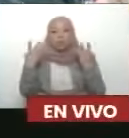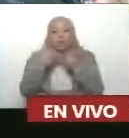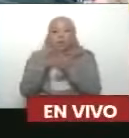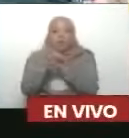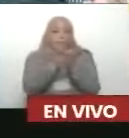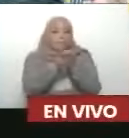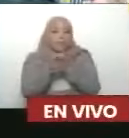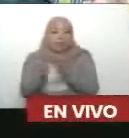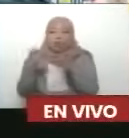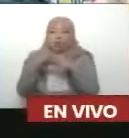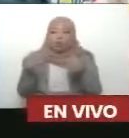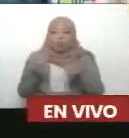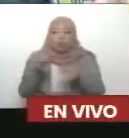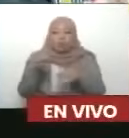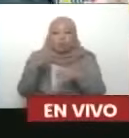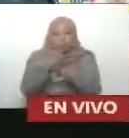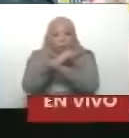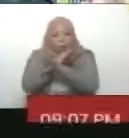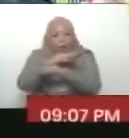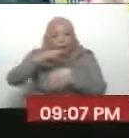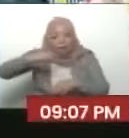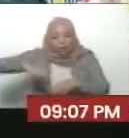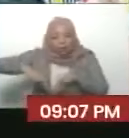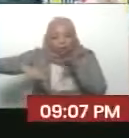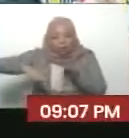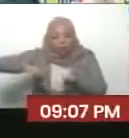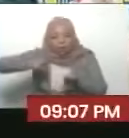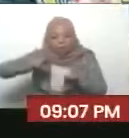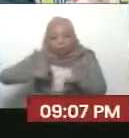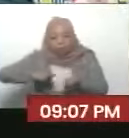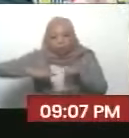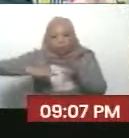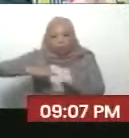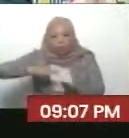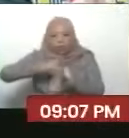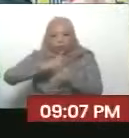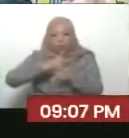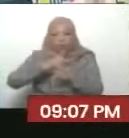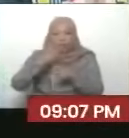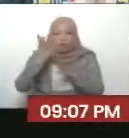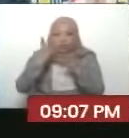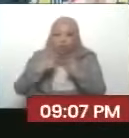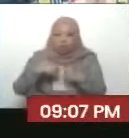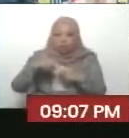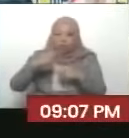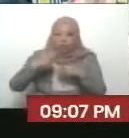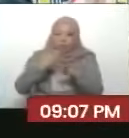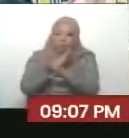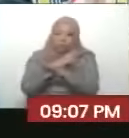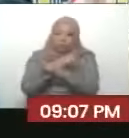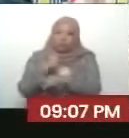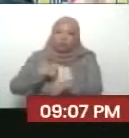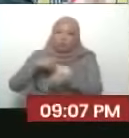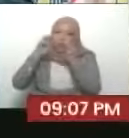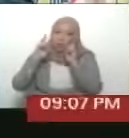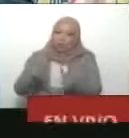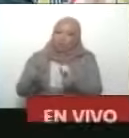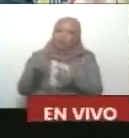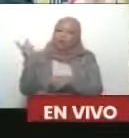tus vecinos, ¿juega dominó? Le encanta el dominó. ¿Verdad? Viste que yo soy profeta, yo veo las